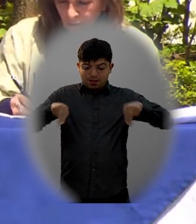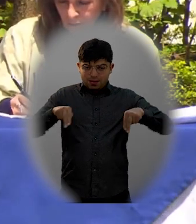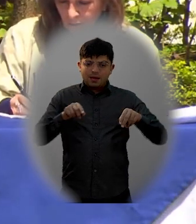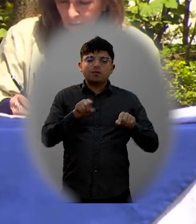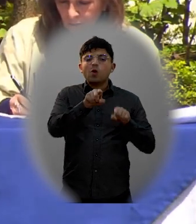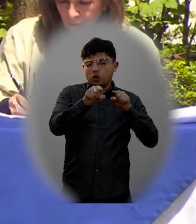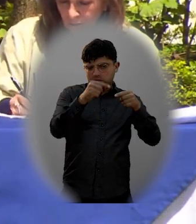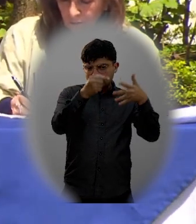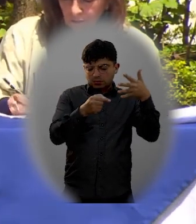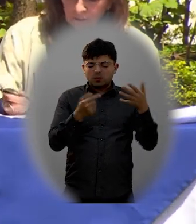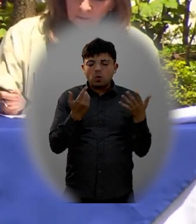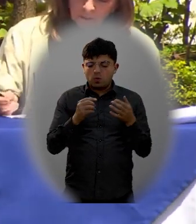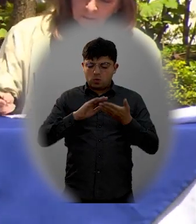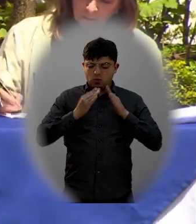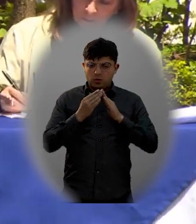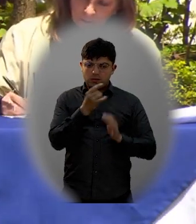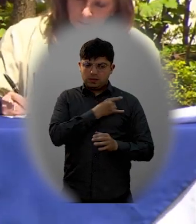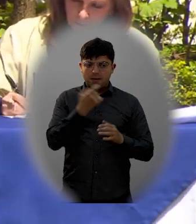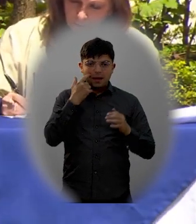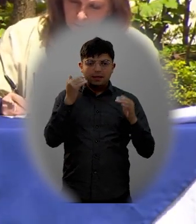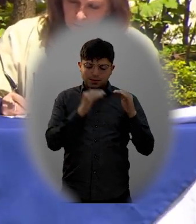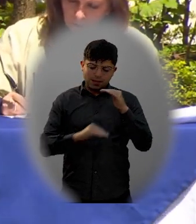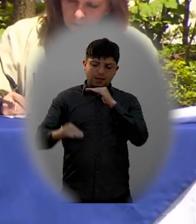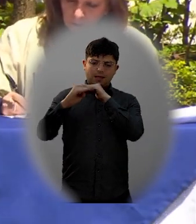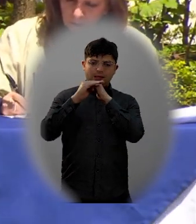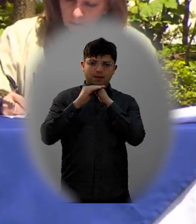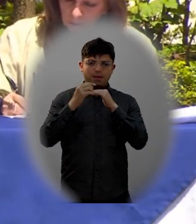comunidad universitaria más equitativa y justa?